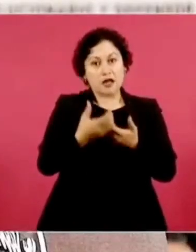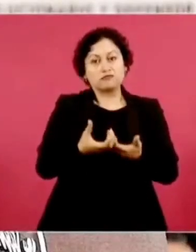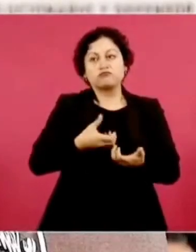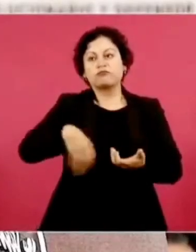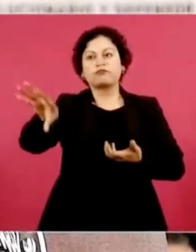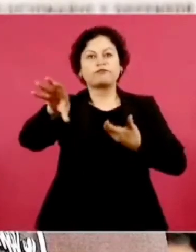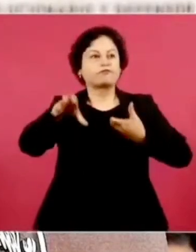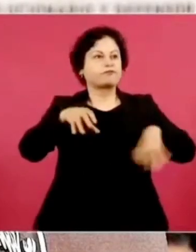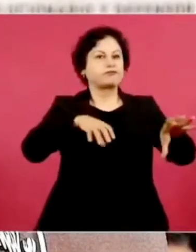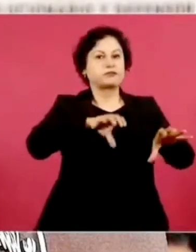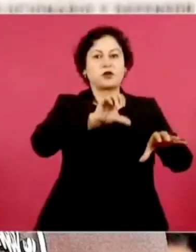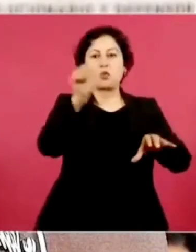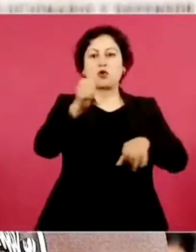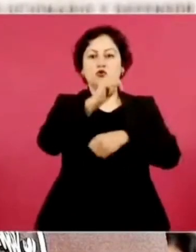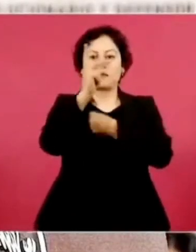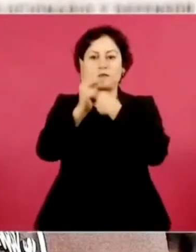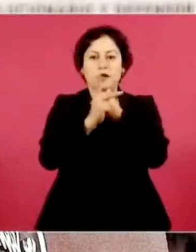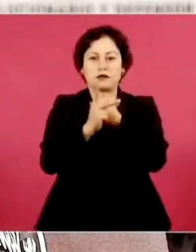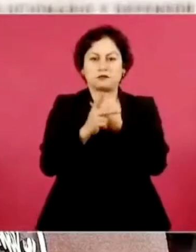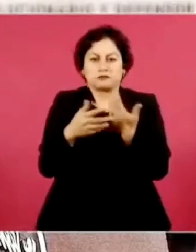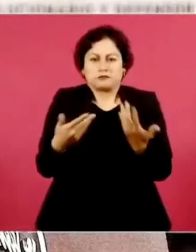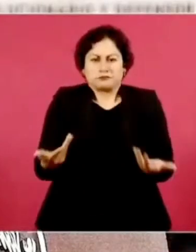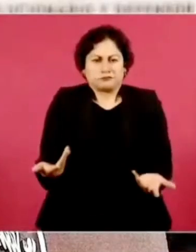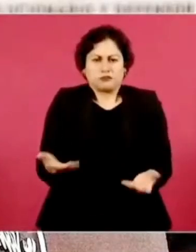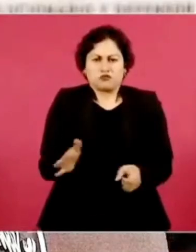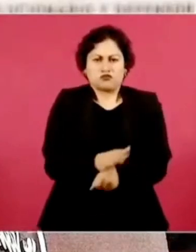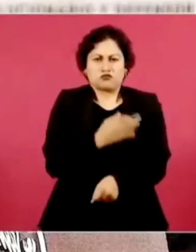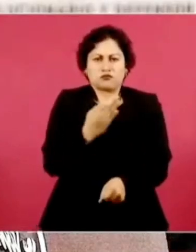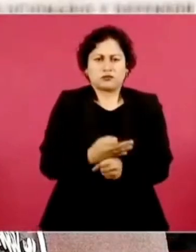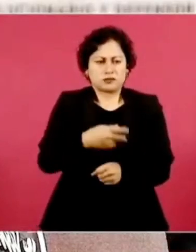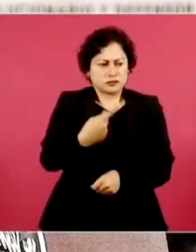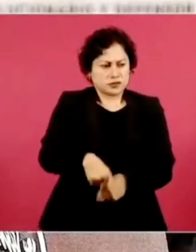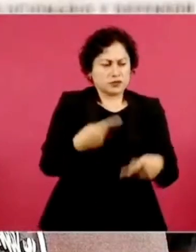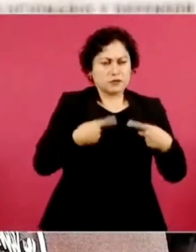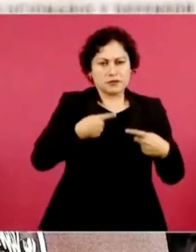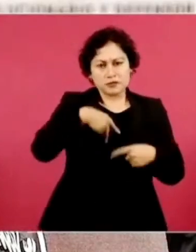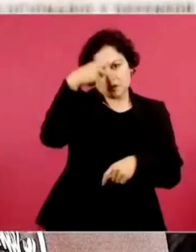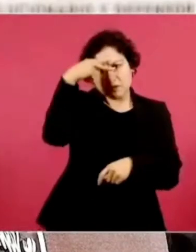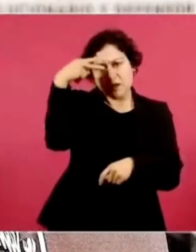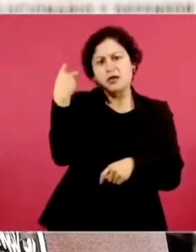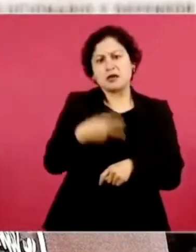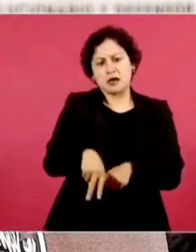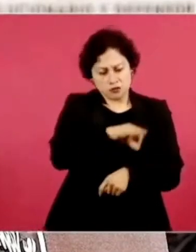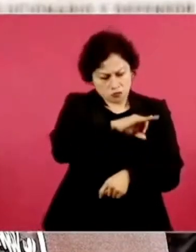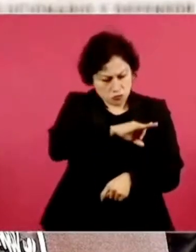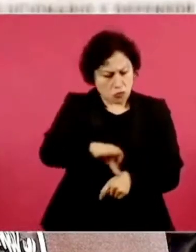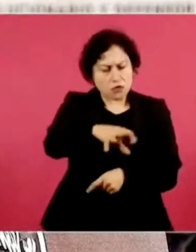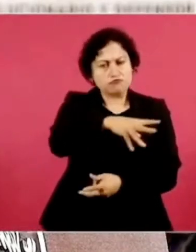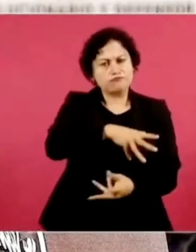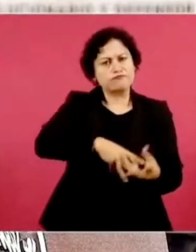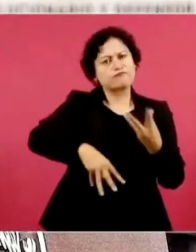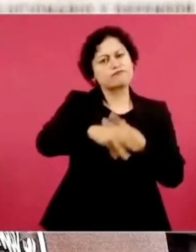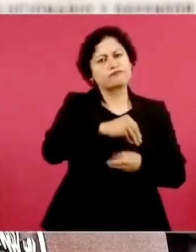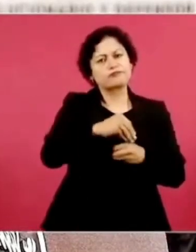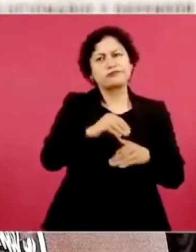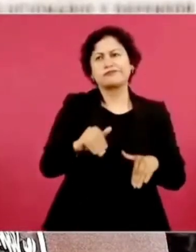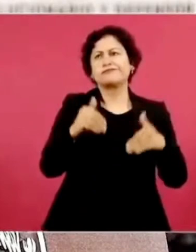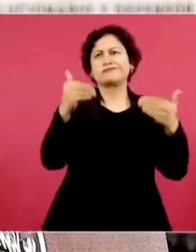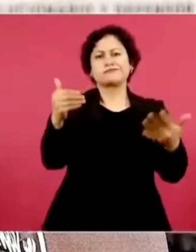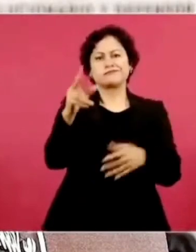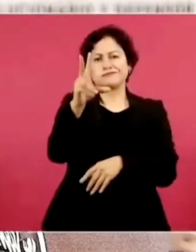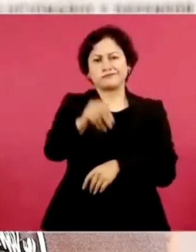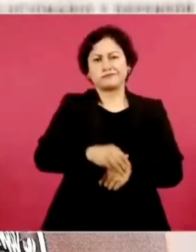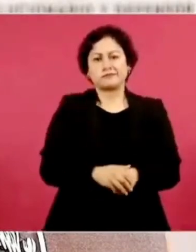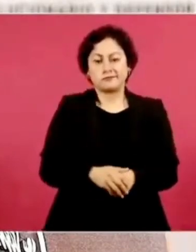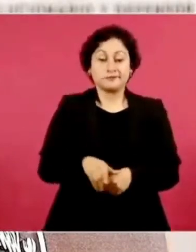hacer todo mejor que cualquier otro país. Célebres palabras que han tenido una enorme